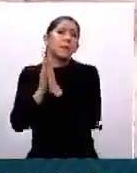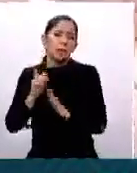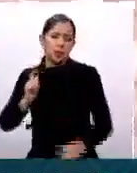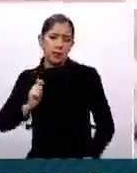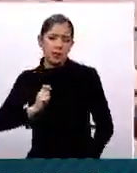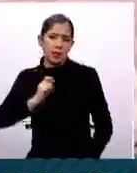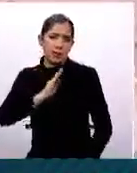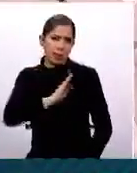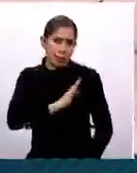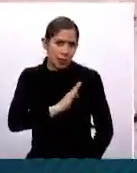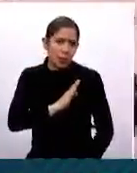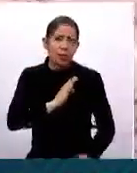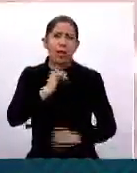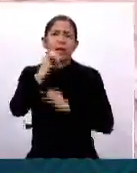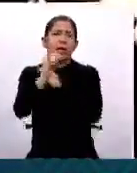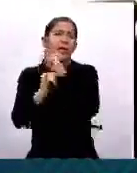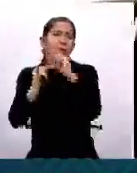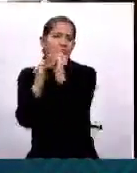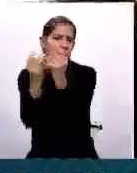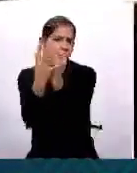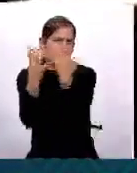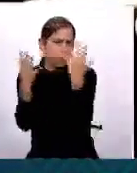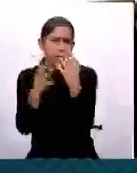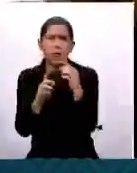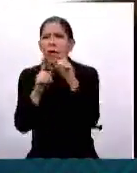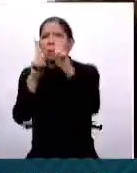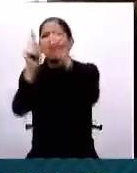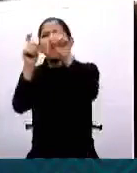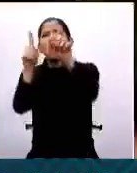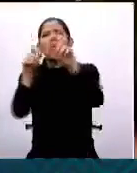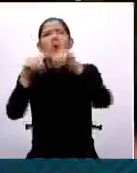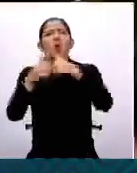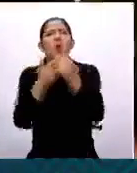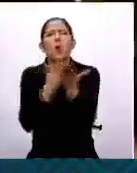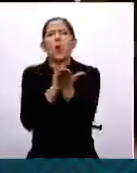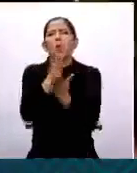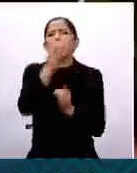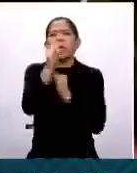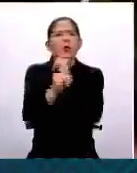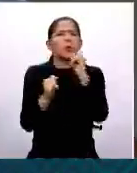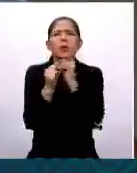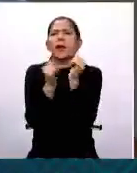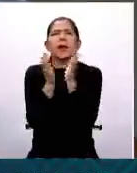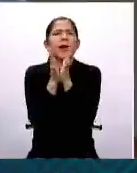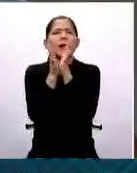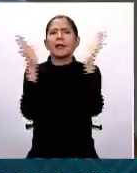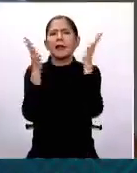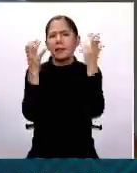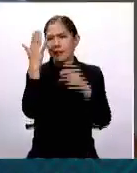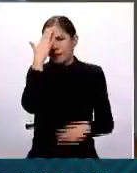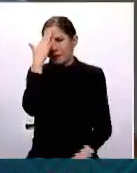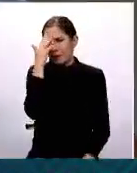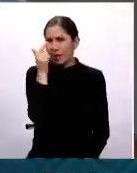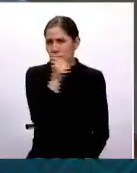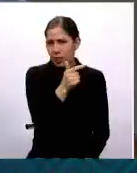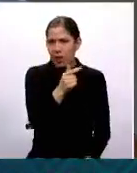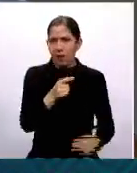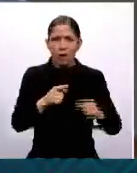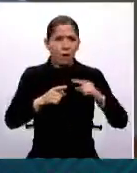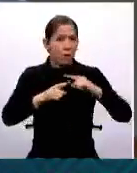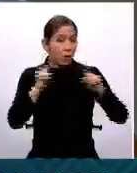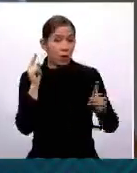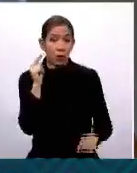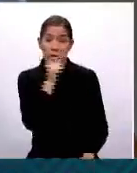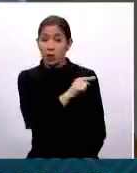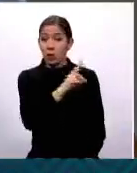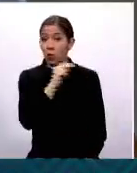una consulta jurídica general sobre el derecho de los cursos de agua internacionales, sin tener en cuenta además